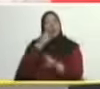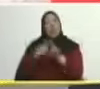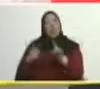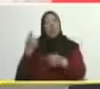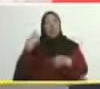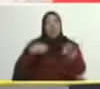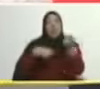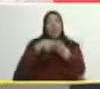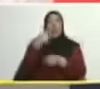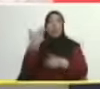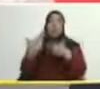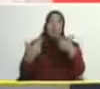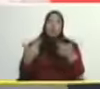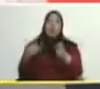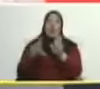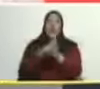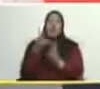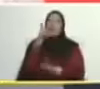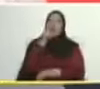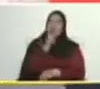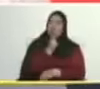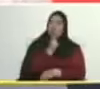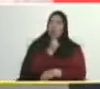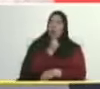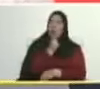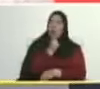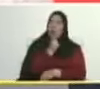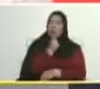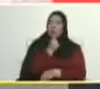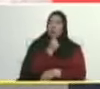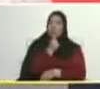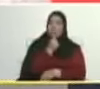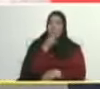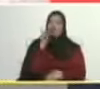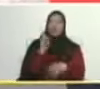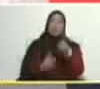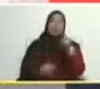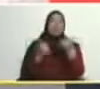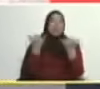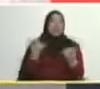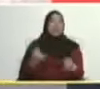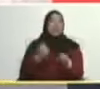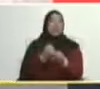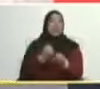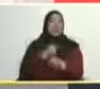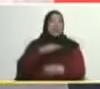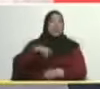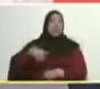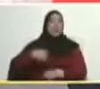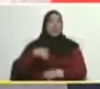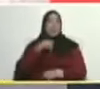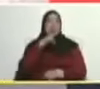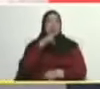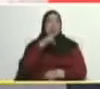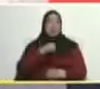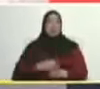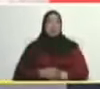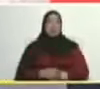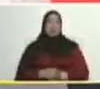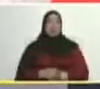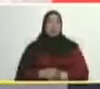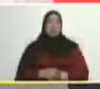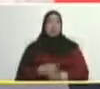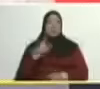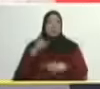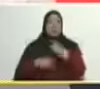ilegal de armas y municiones hacia Haití procedente de Estados Unidos que debe detenerse. El pueblo haitiano tiene derecho